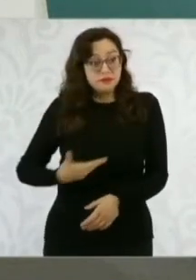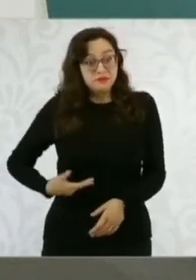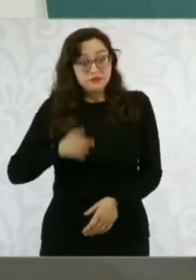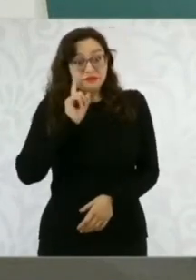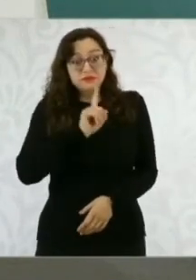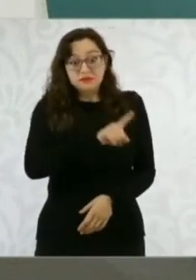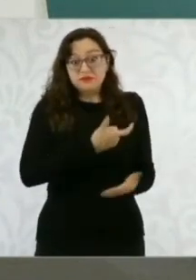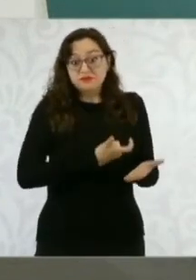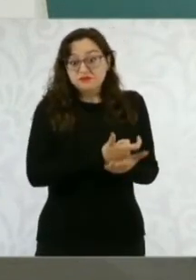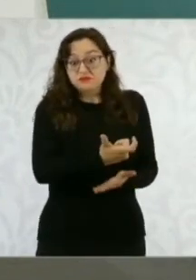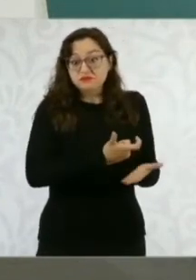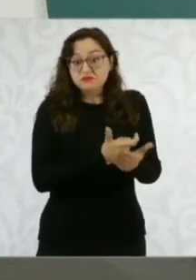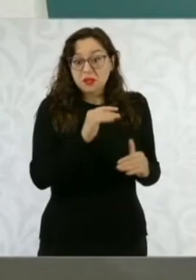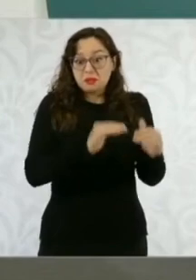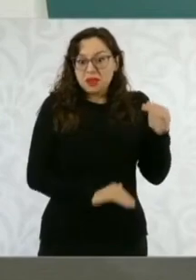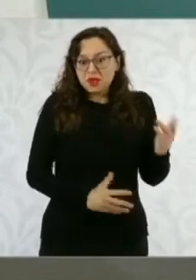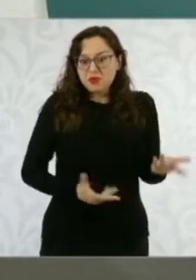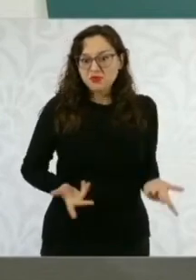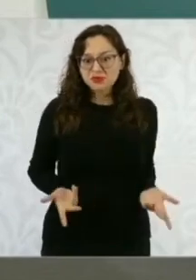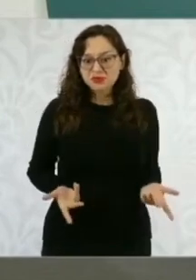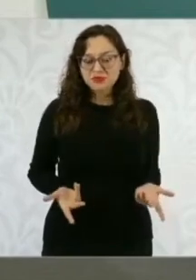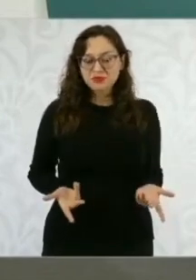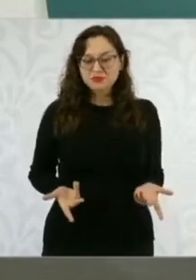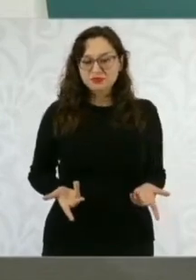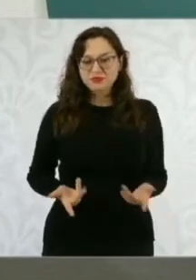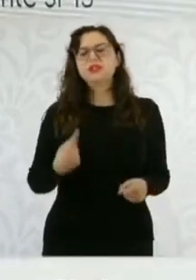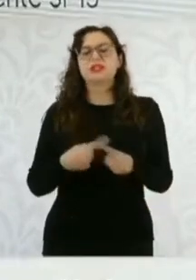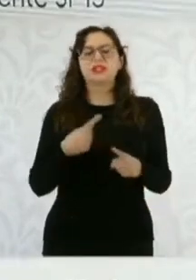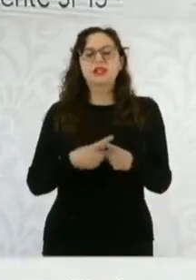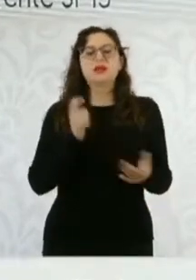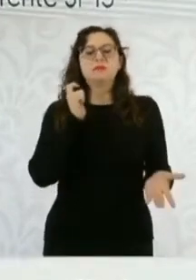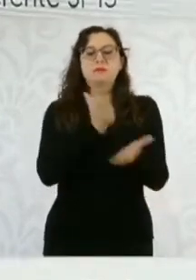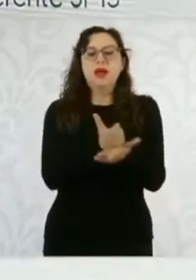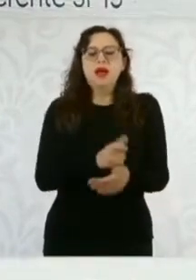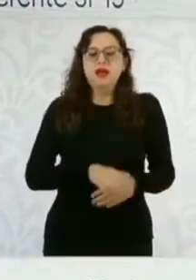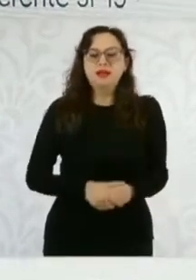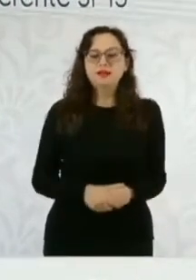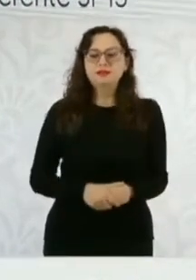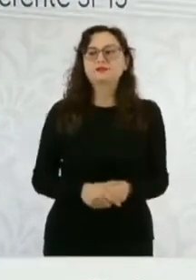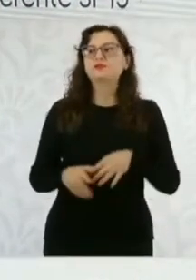Todo esto se paga con el ahorro de los trabajadores.